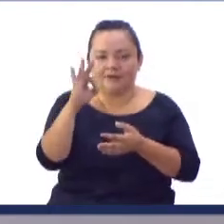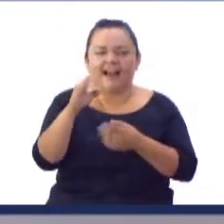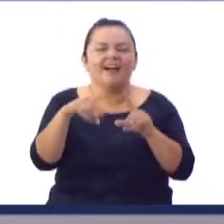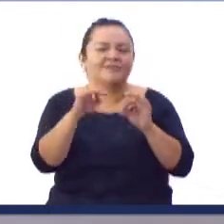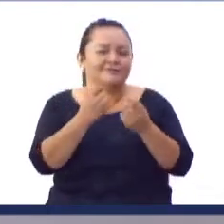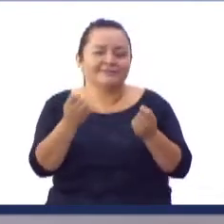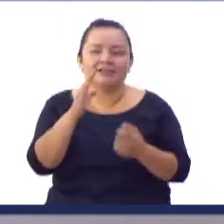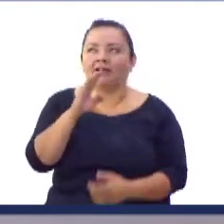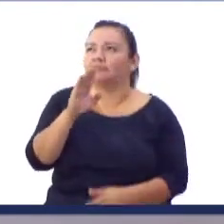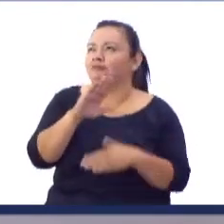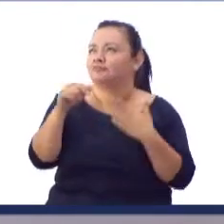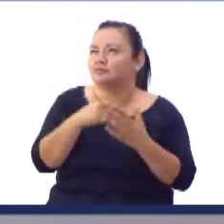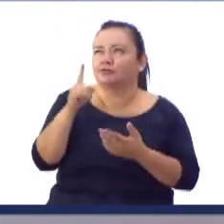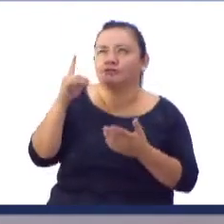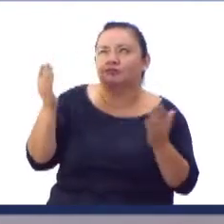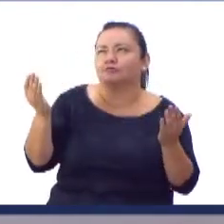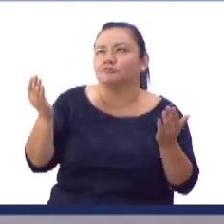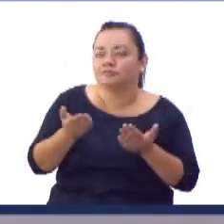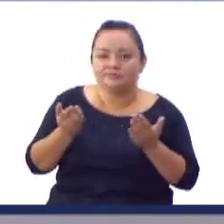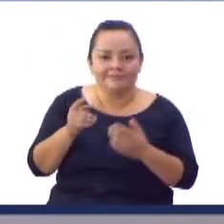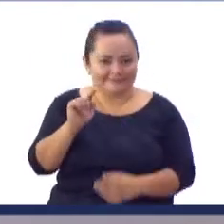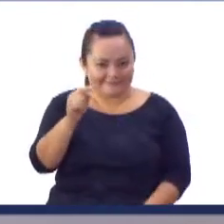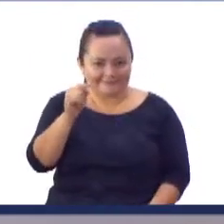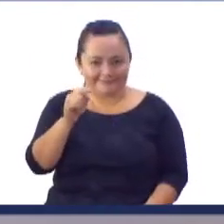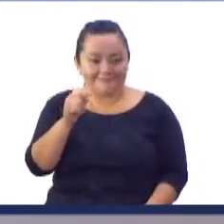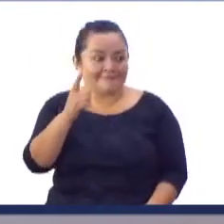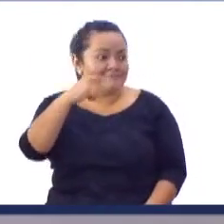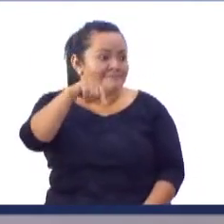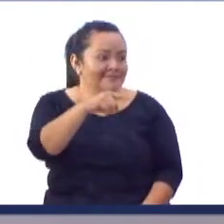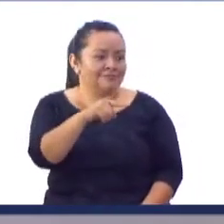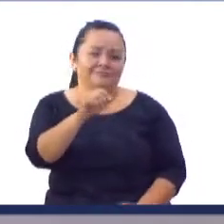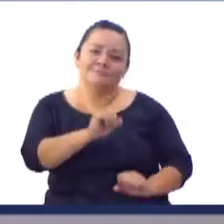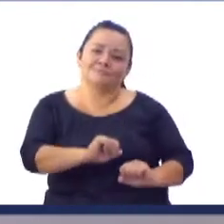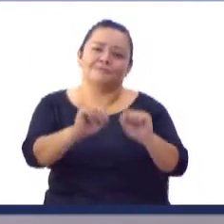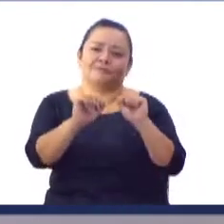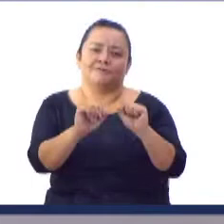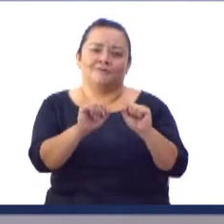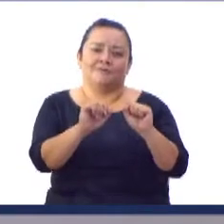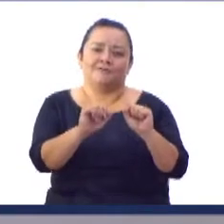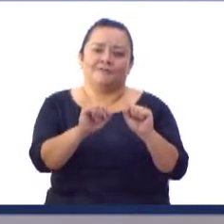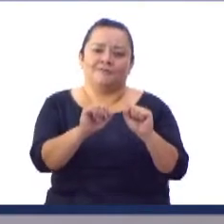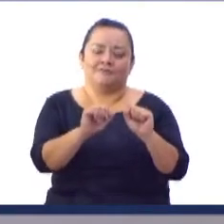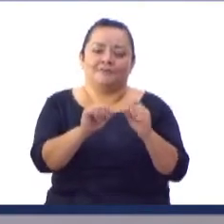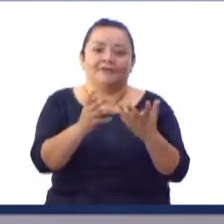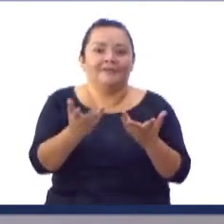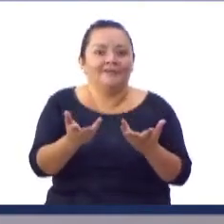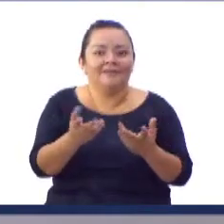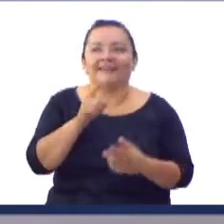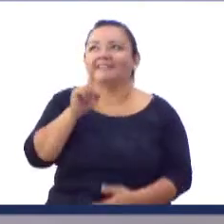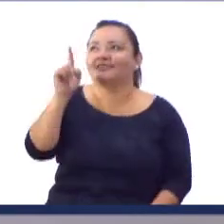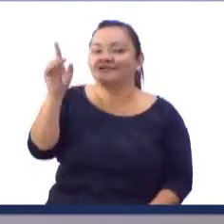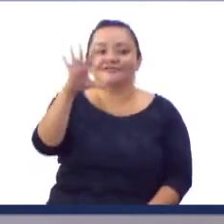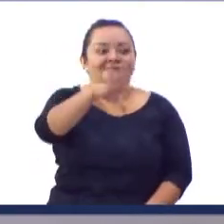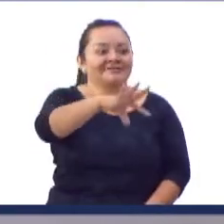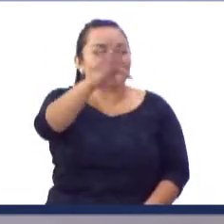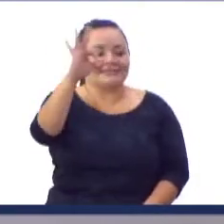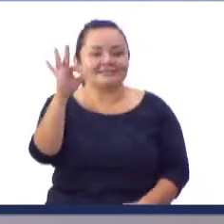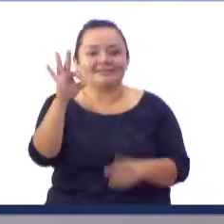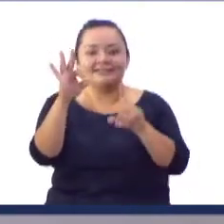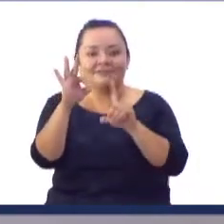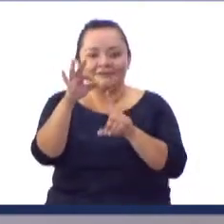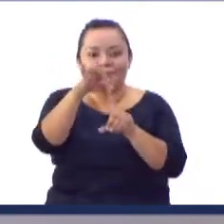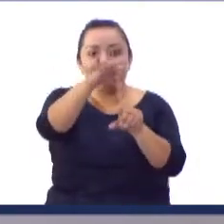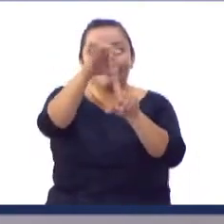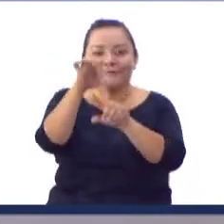marvel mire dios todo lo que hizo y cuánta gente mató porque porque prefirió a israel es que dios escogió a alguien